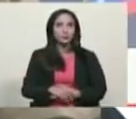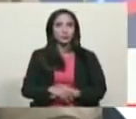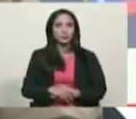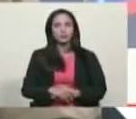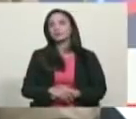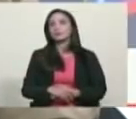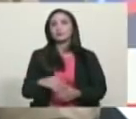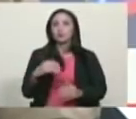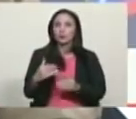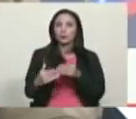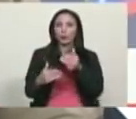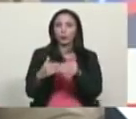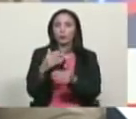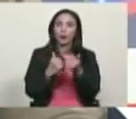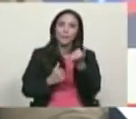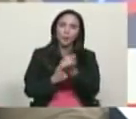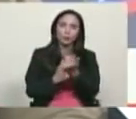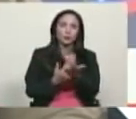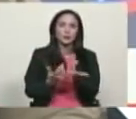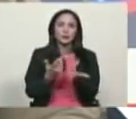Poco apoyo internacional tuvimos.